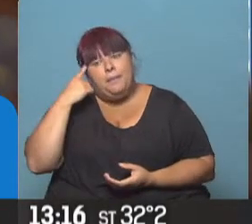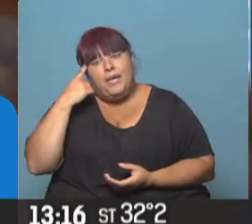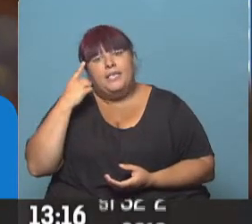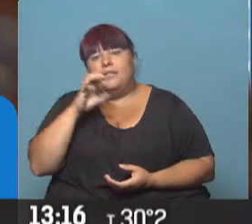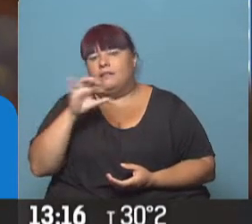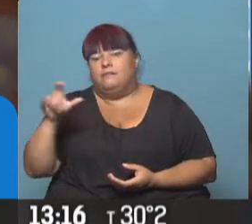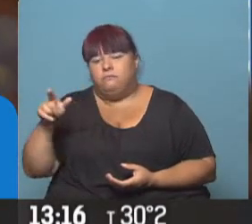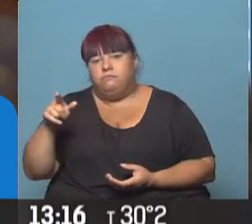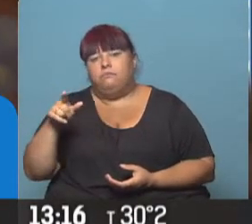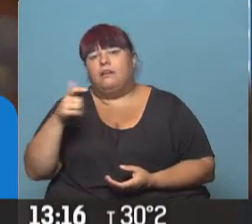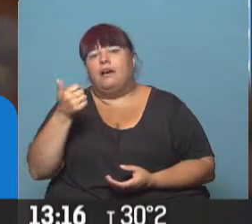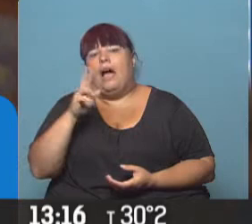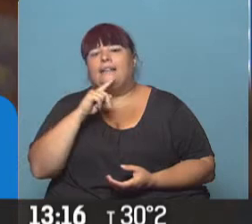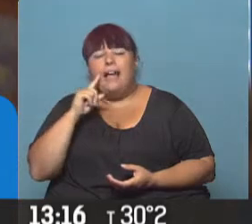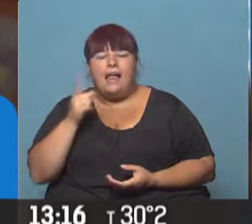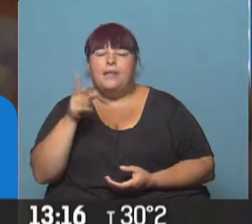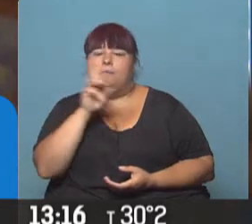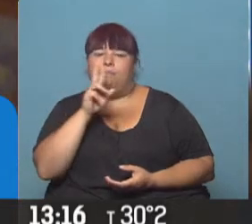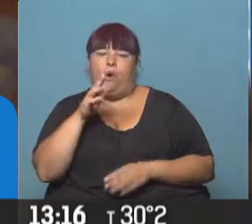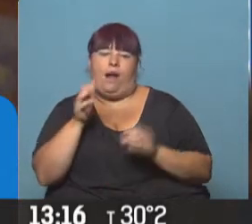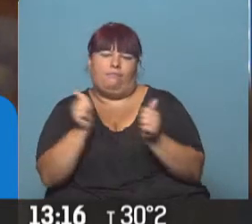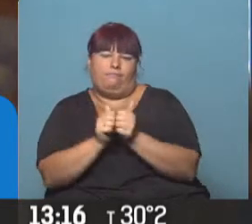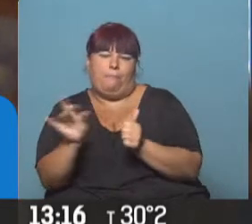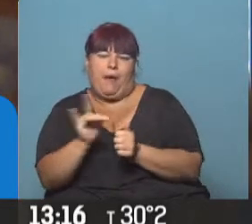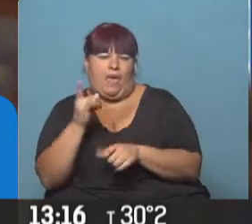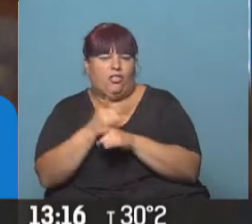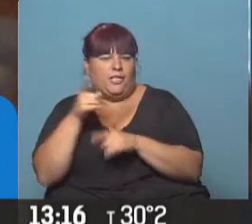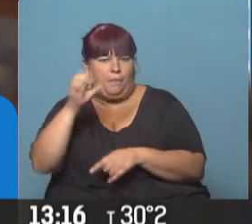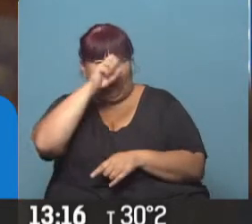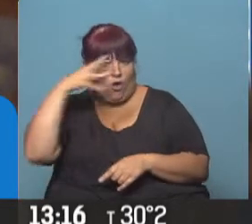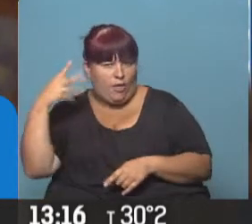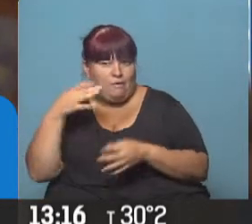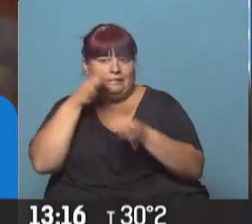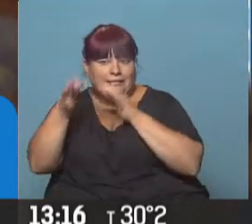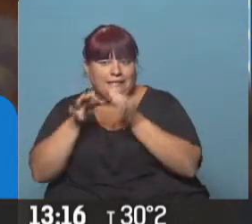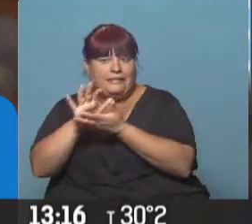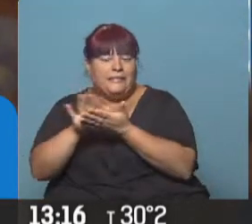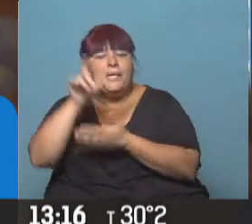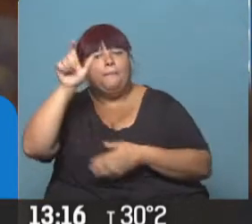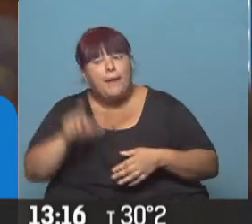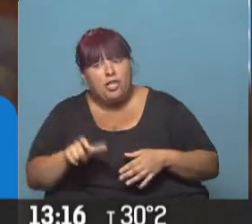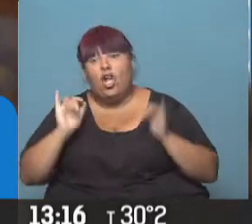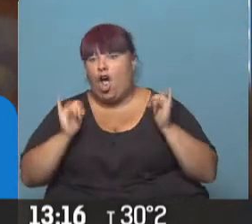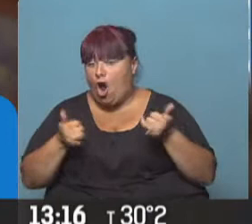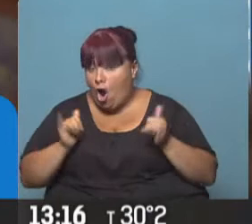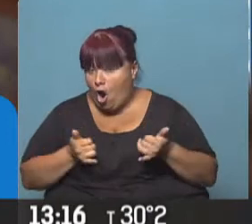per Catalunya, Artadi. Una de las manos derechas que estuvo con él, que está dialogando, una persona que es